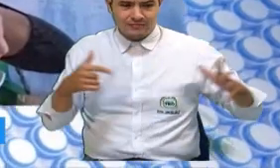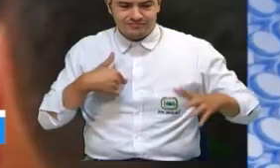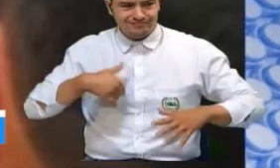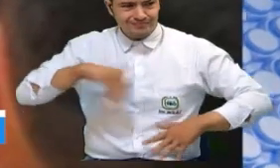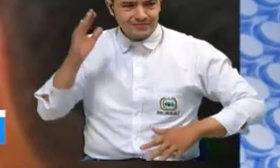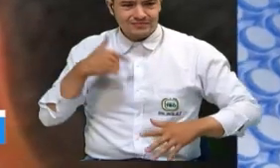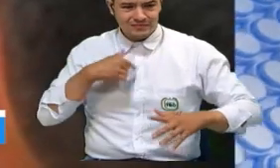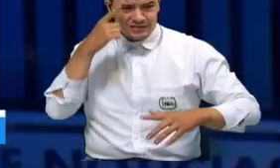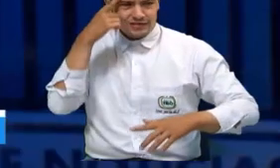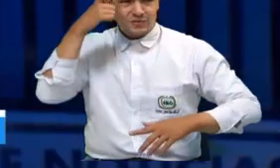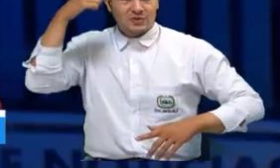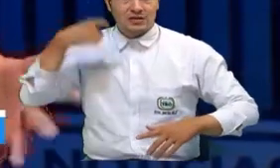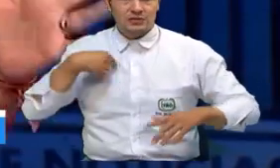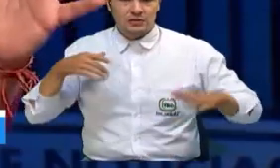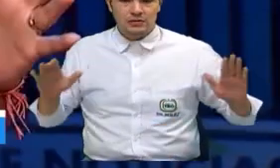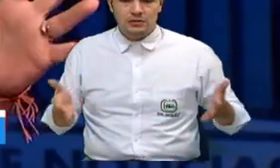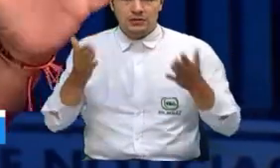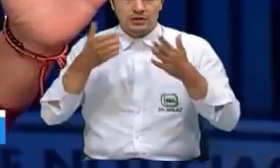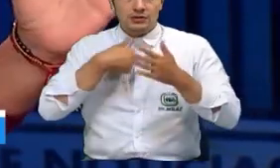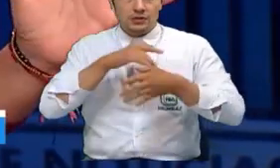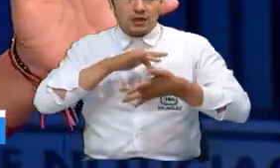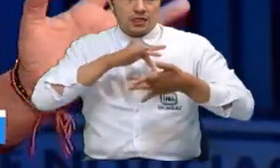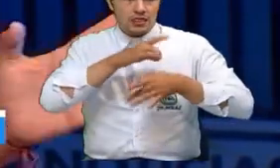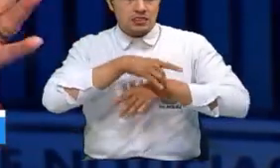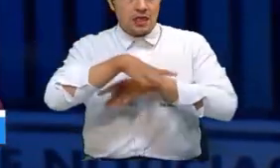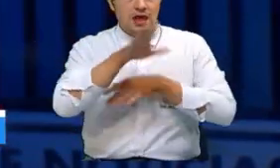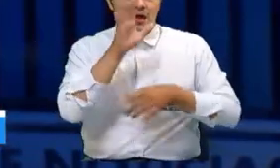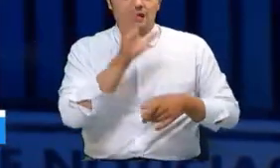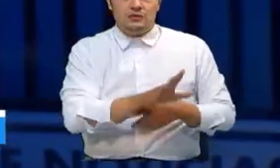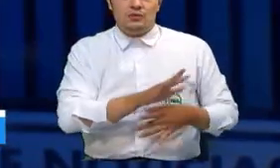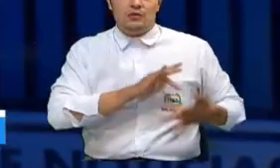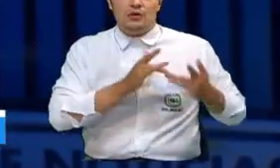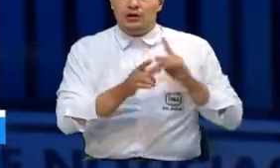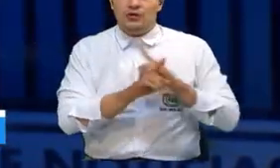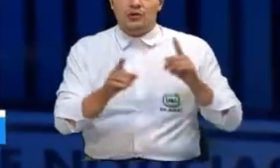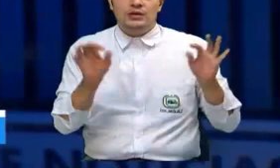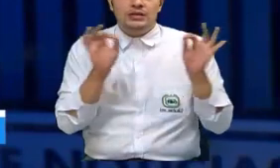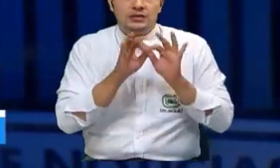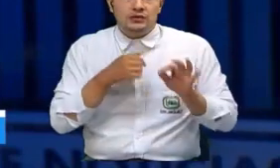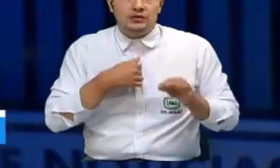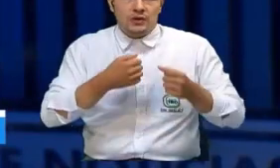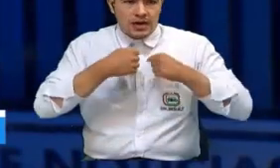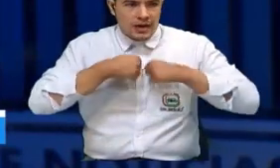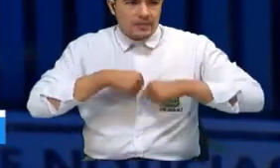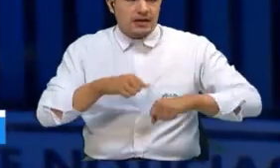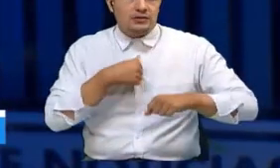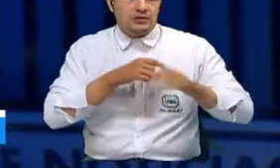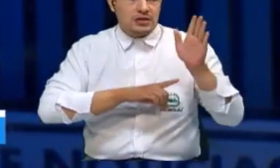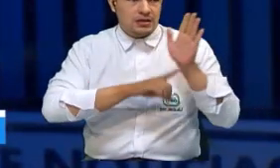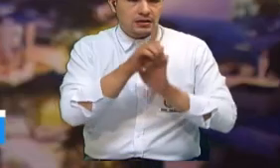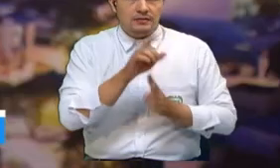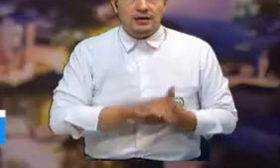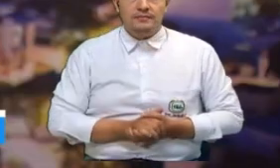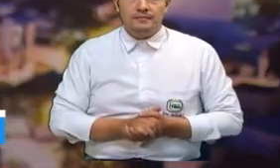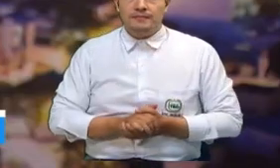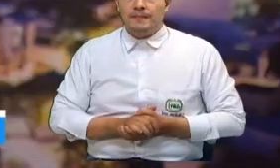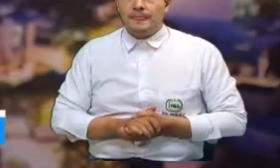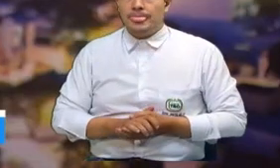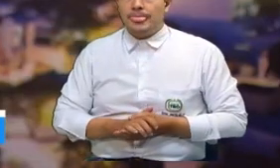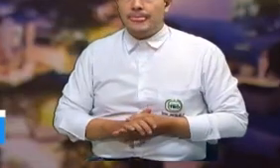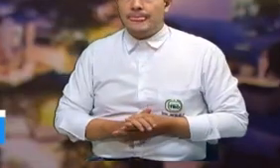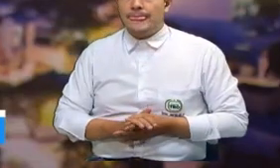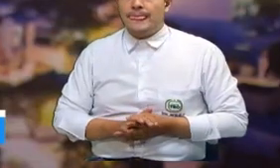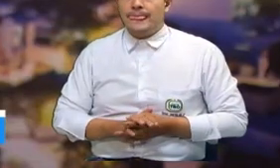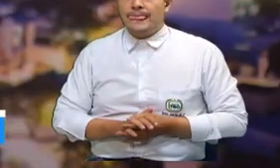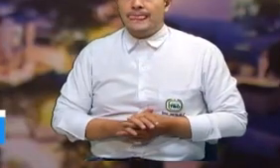voy a emprender y voy a dejar todo ese dolor para que simplemente sea la fuerza para yo salir adelante. Mira que nuestro